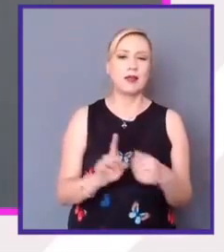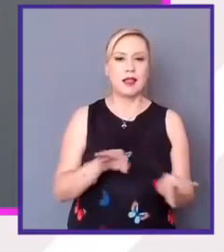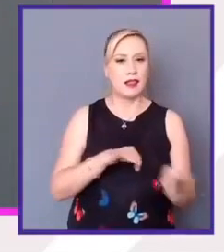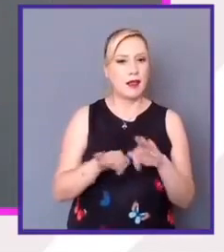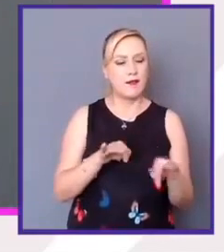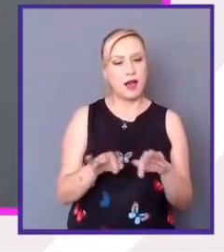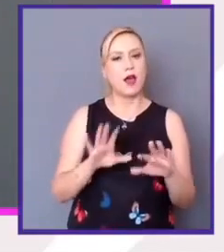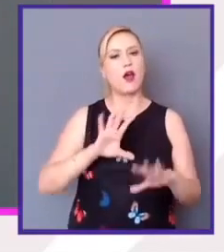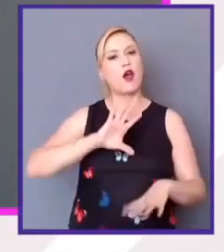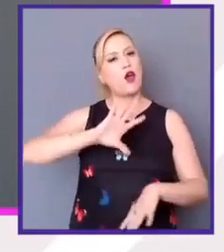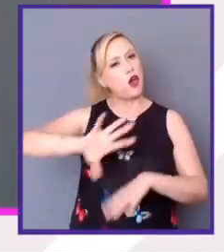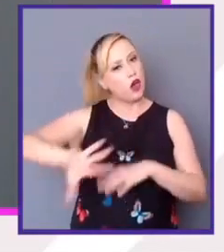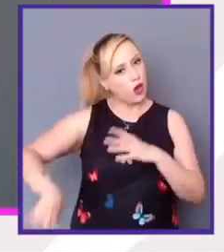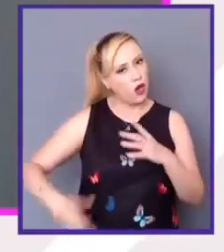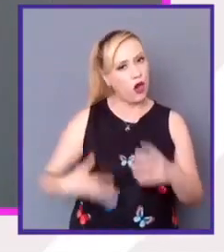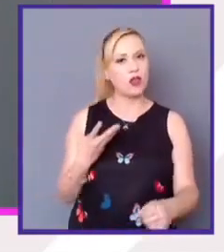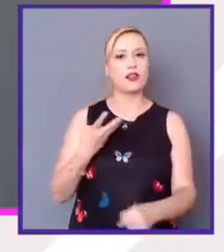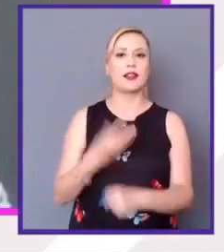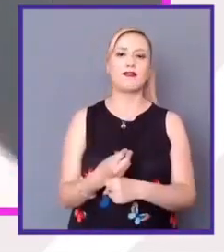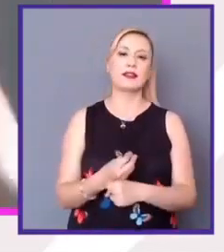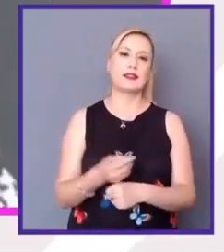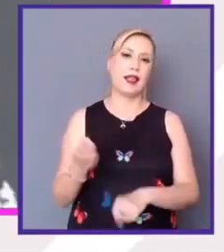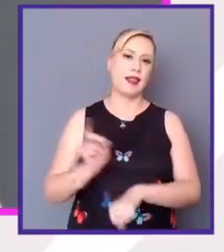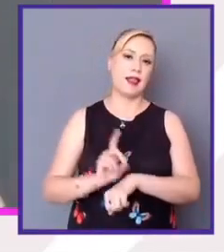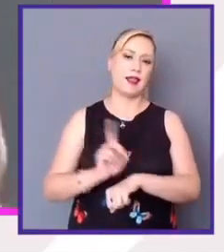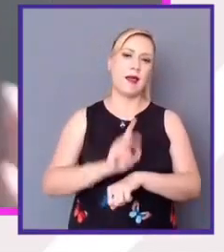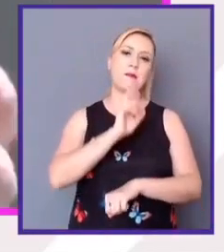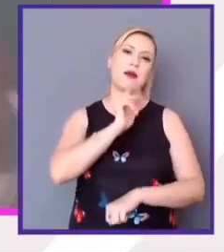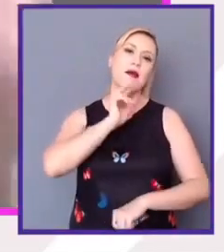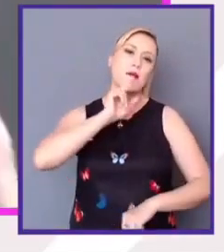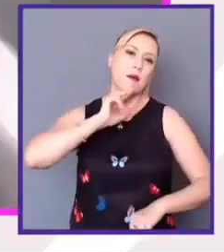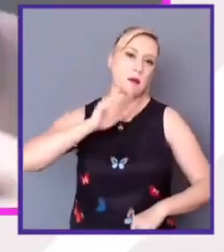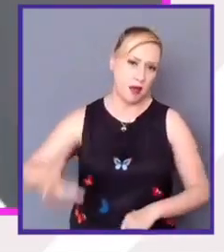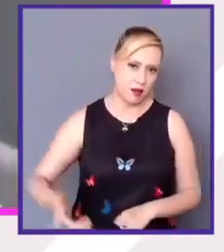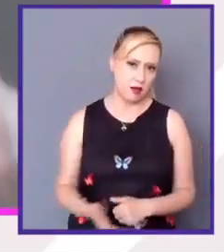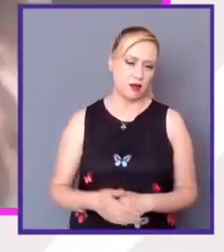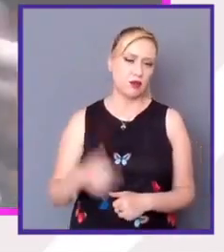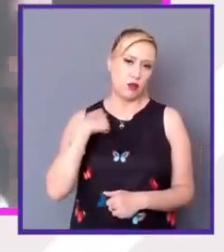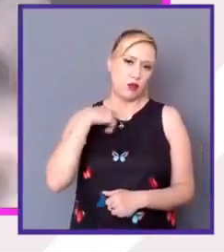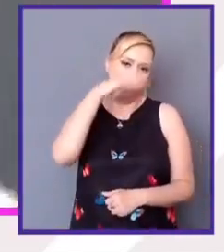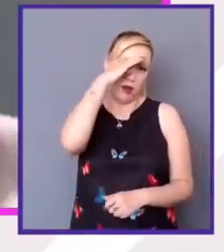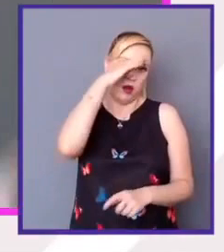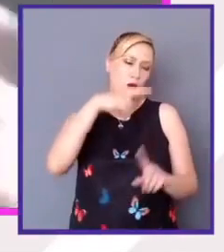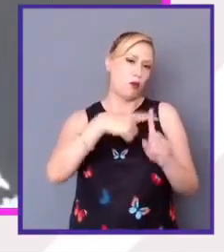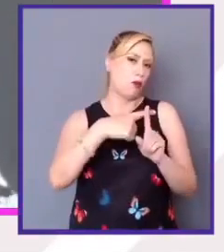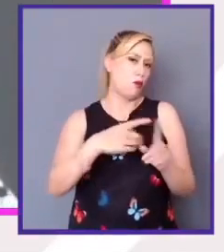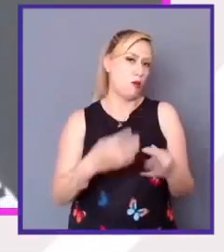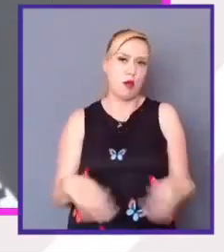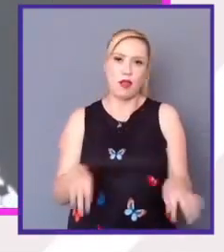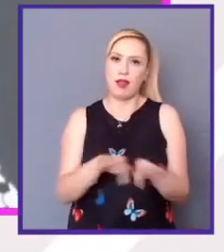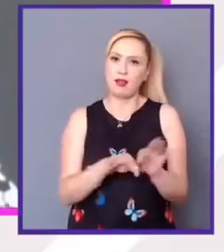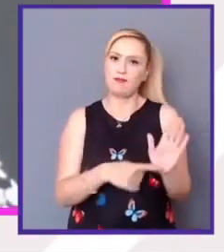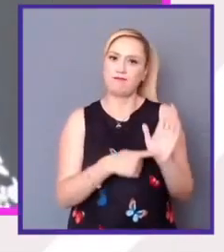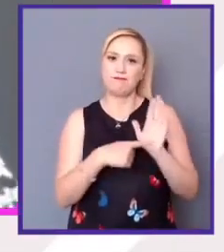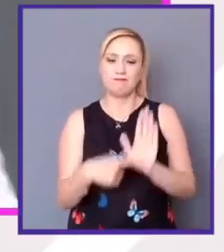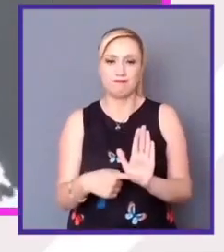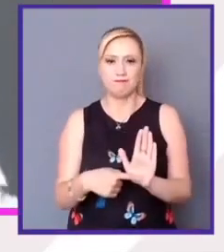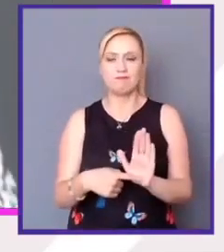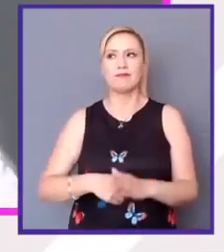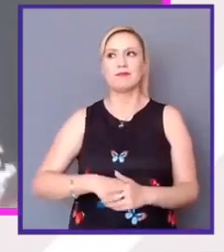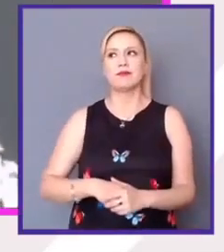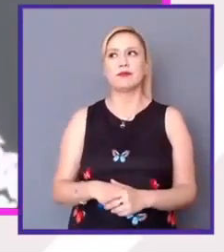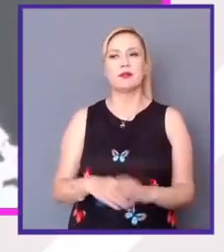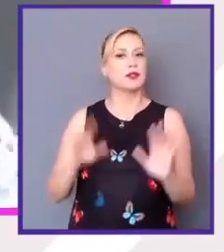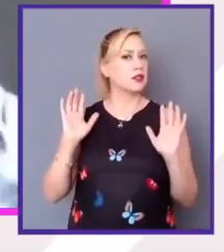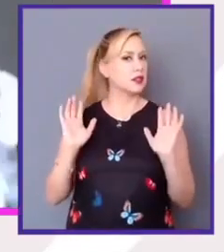racismo, que se dan en el día a día, ¿no? Entonces, eso sí me parecía fundamental resaltarlo, ¿no?, porque ya es un